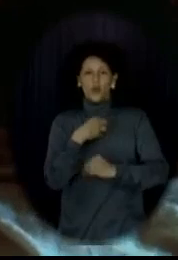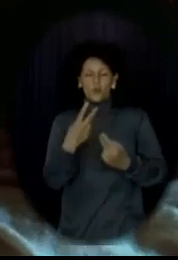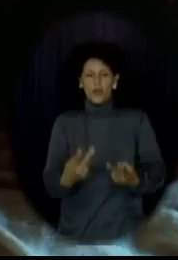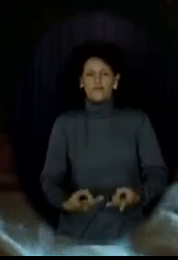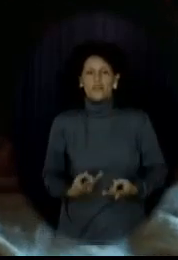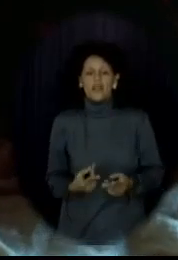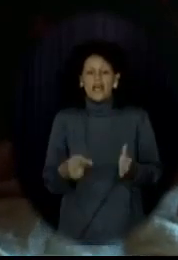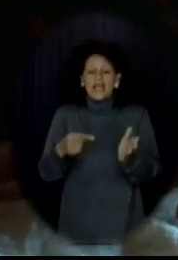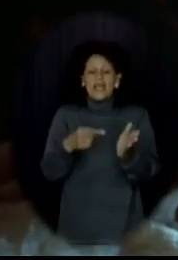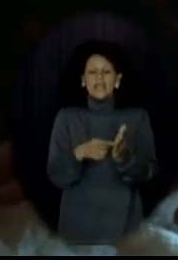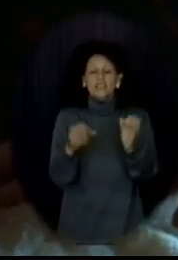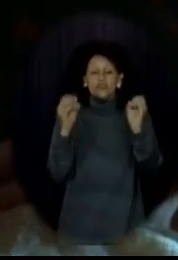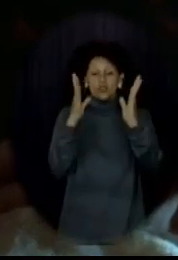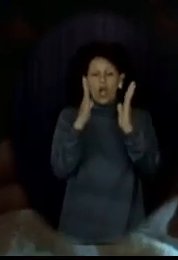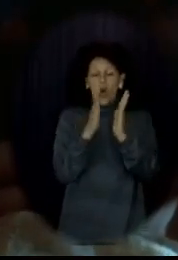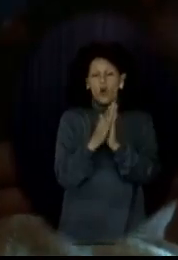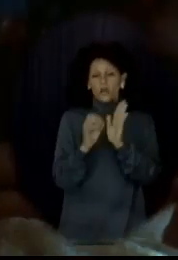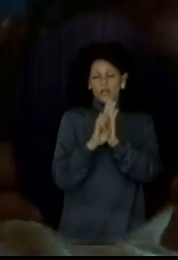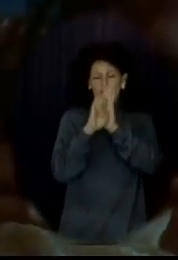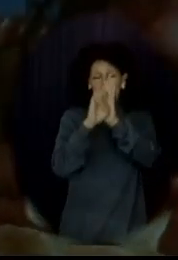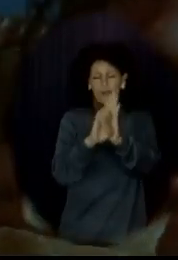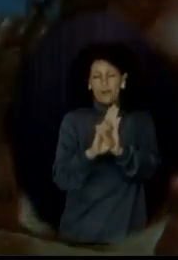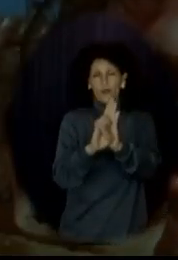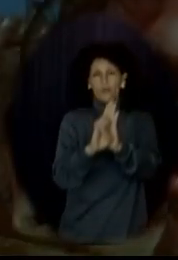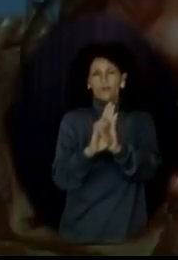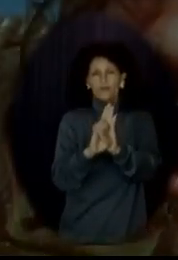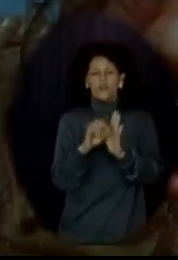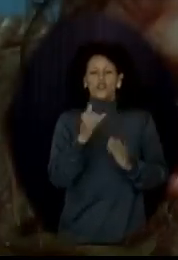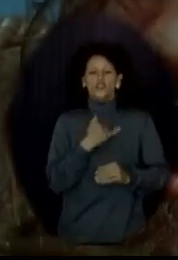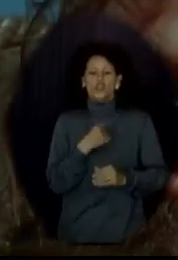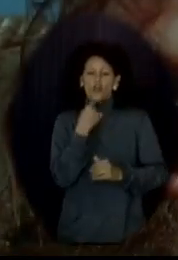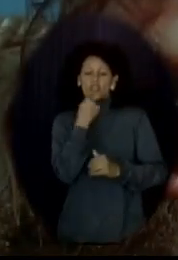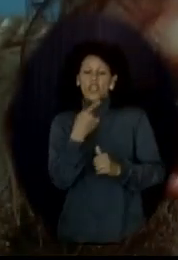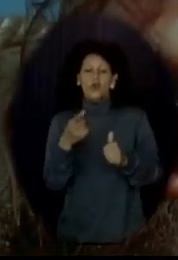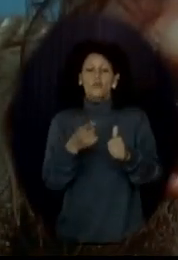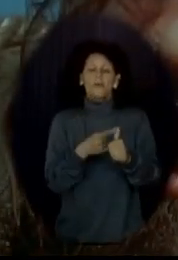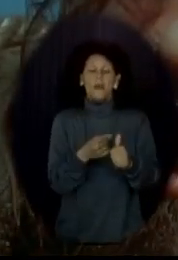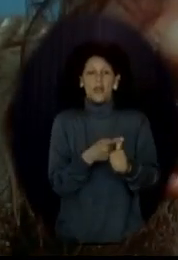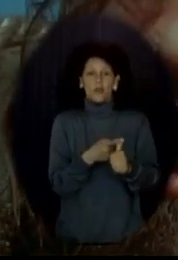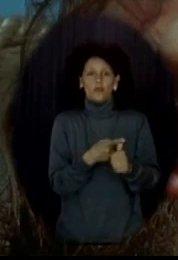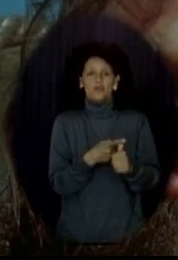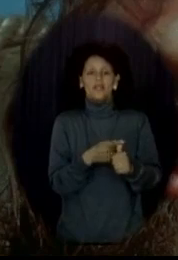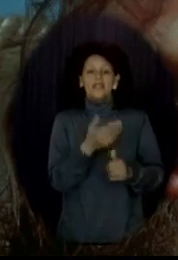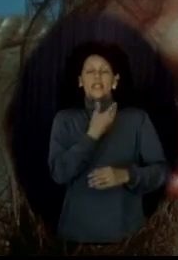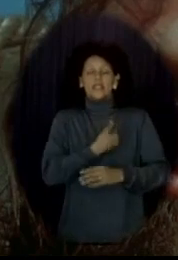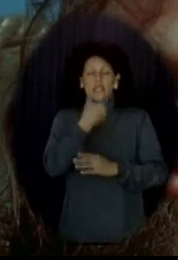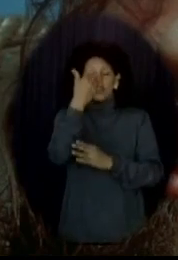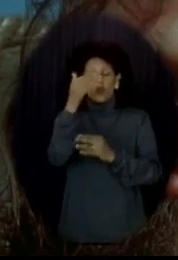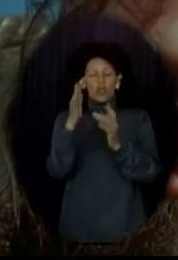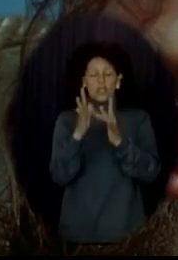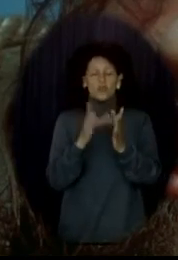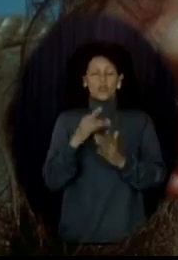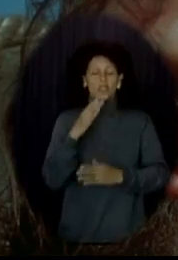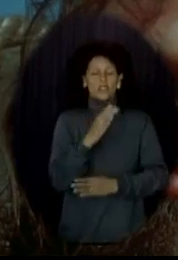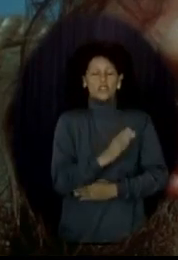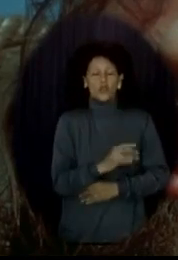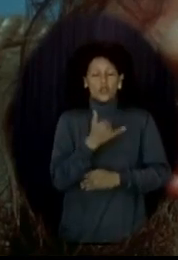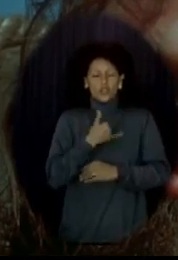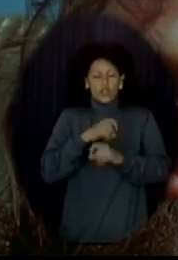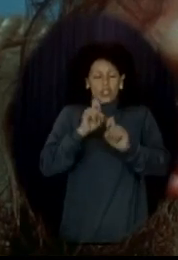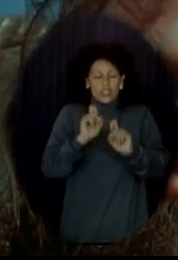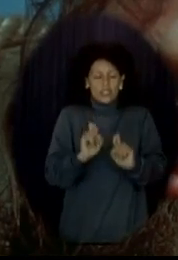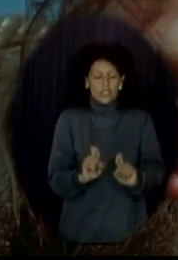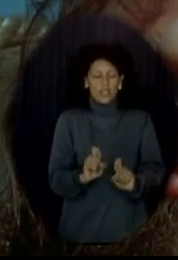vida. Esta es la oración que sugerimos. Yo la diré primero. Señor Jesucristo,